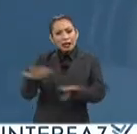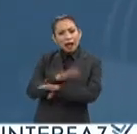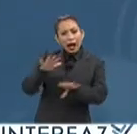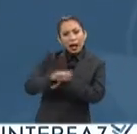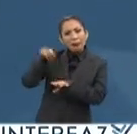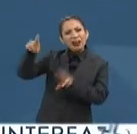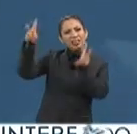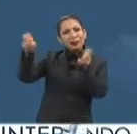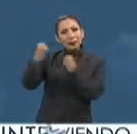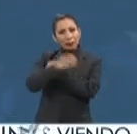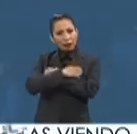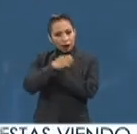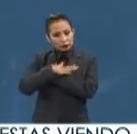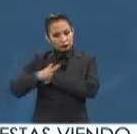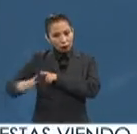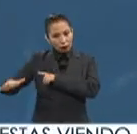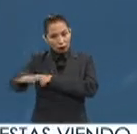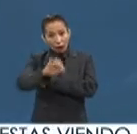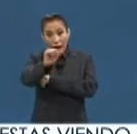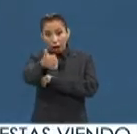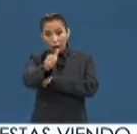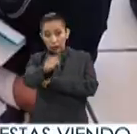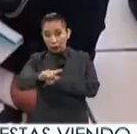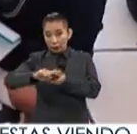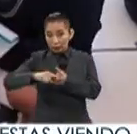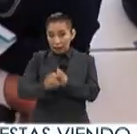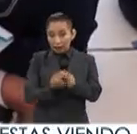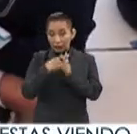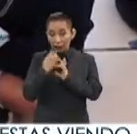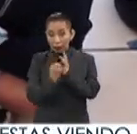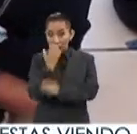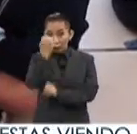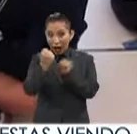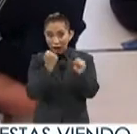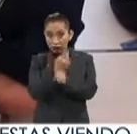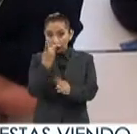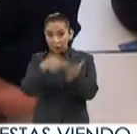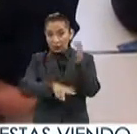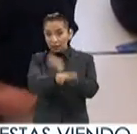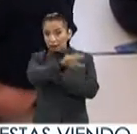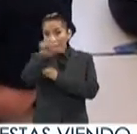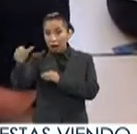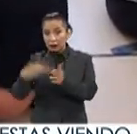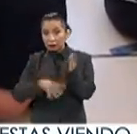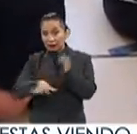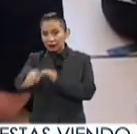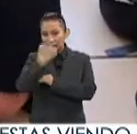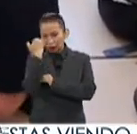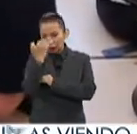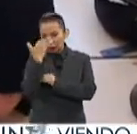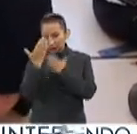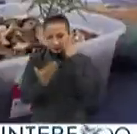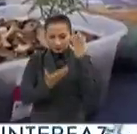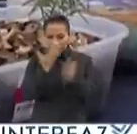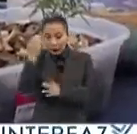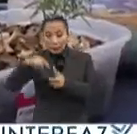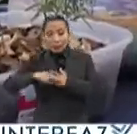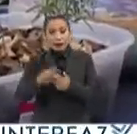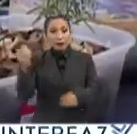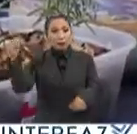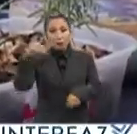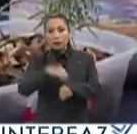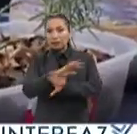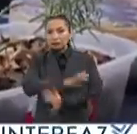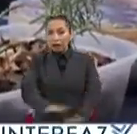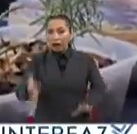transición en materia educativa. En agosto, con el arranque del ciclo escolar 2018-2019, comienza a implementarse el